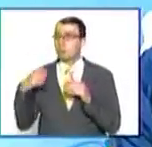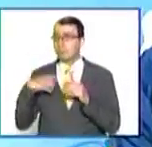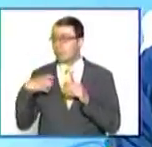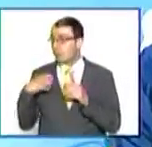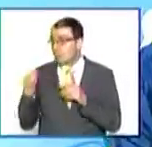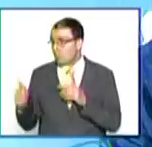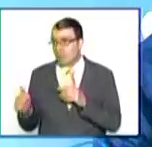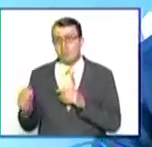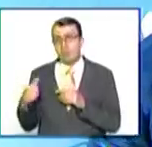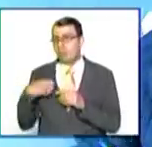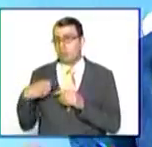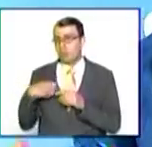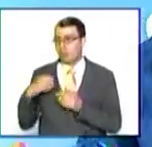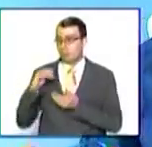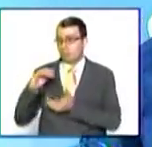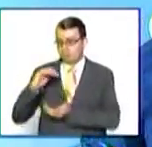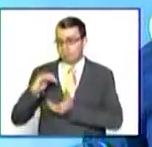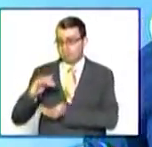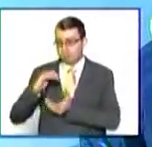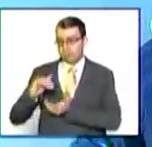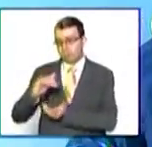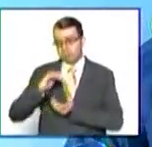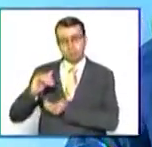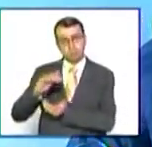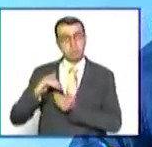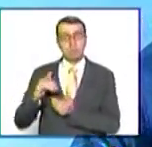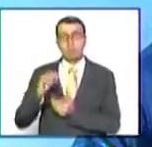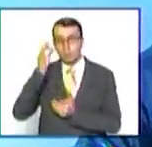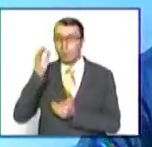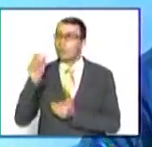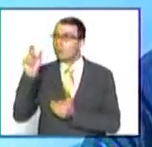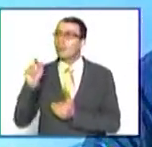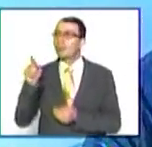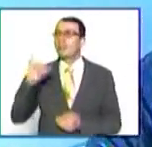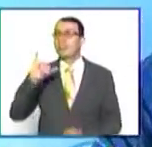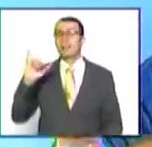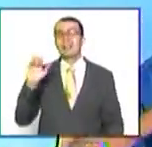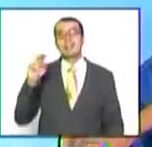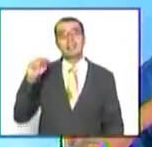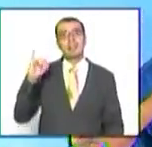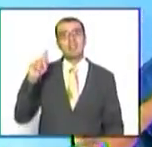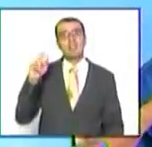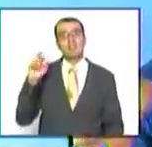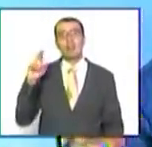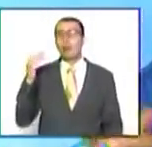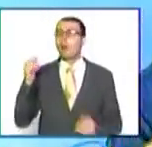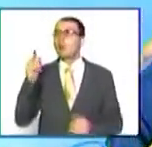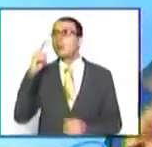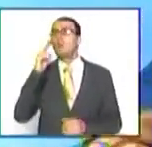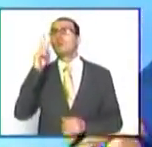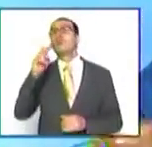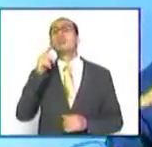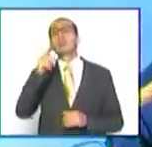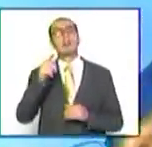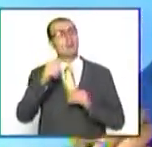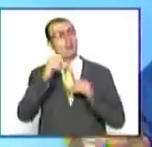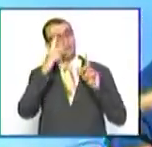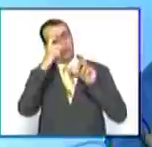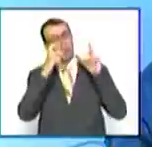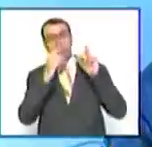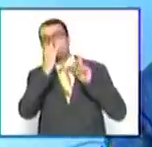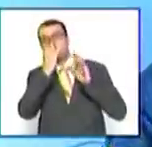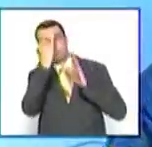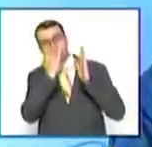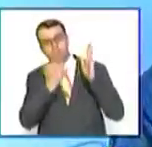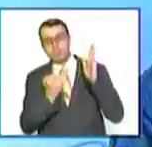centrífuga. La centrífuga, si de pronto Jennifer, ella mostró una foto ahora de un equipo que es donde se